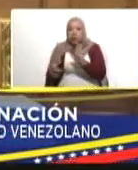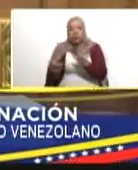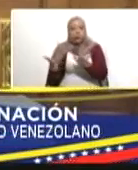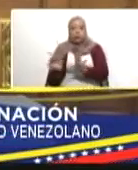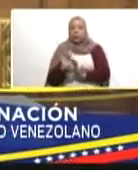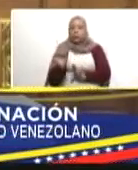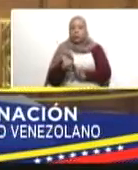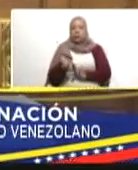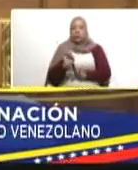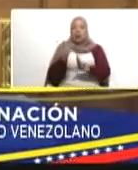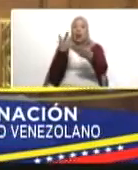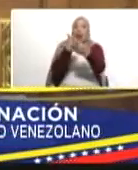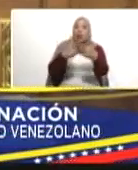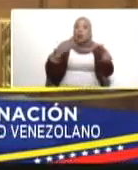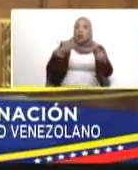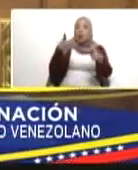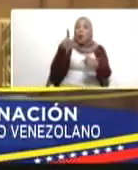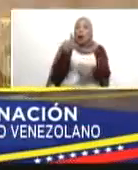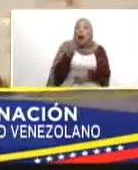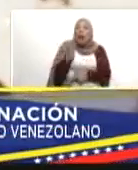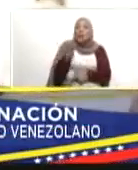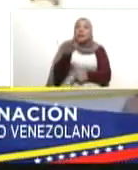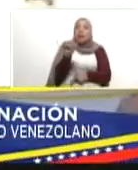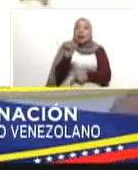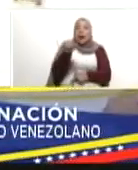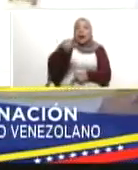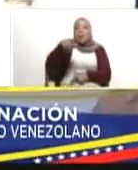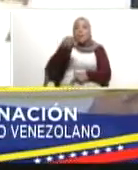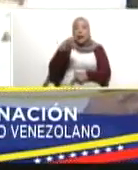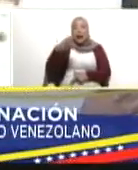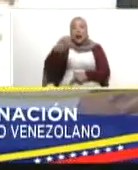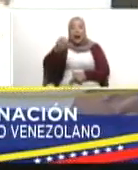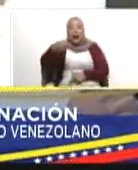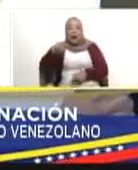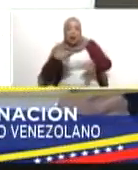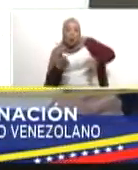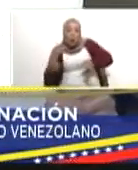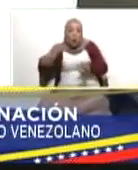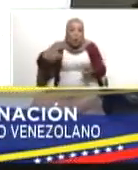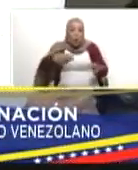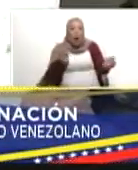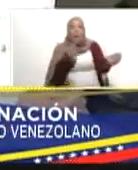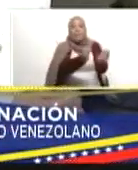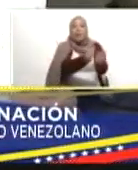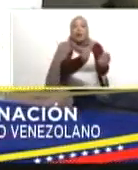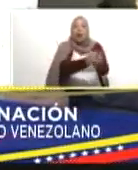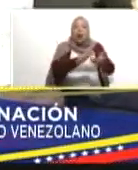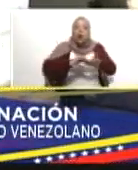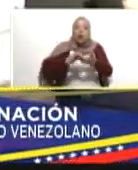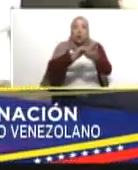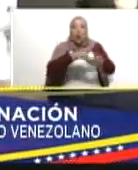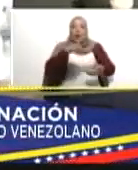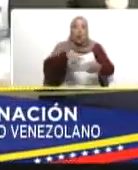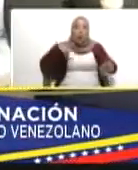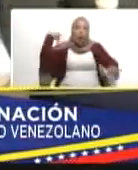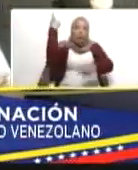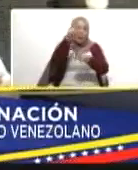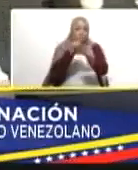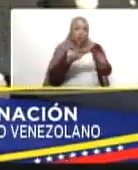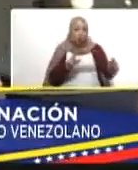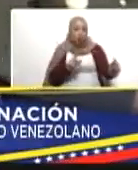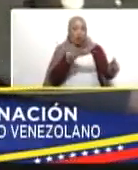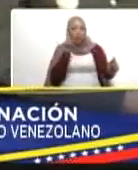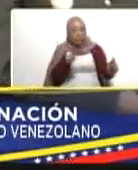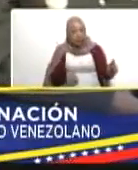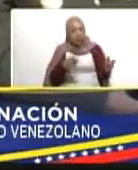el parque nacional yapacana en la ruta La Esmeralda chalot piedra de cocuy Río negro del Estado amazonas